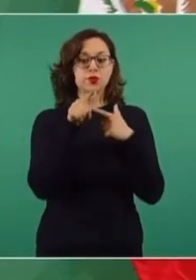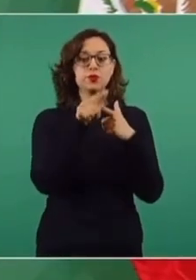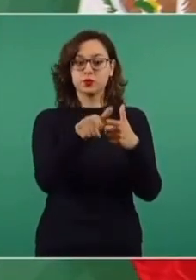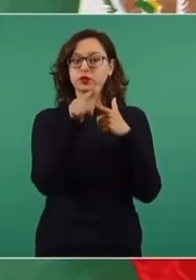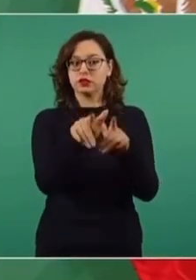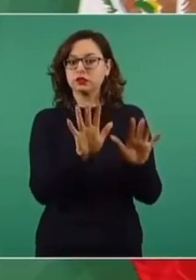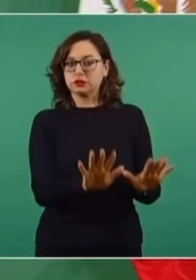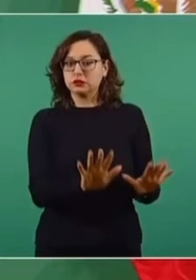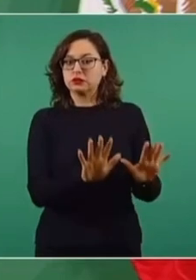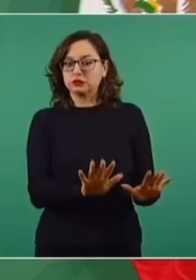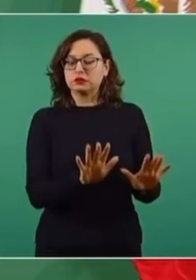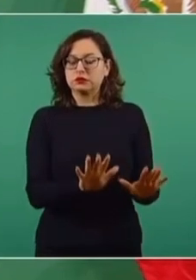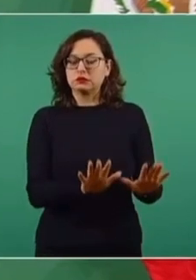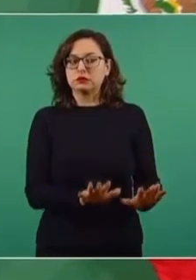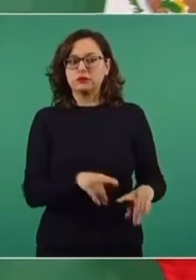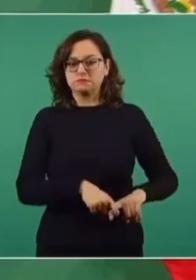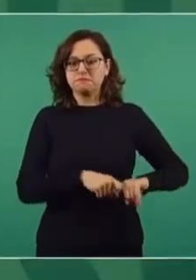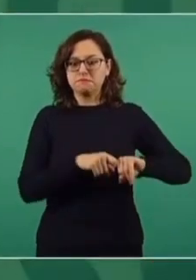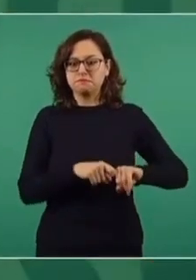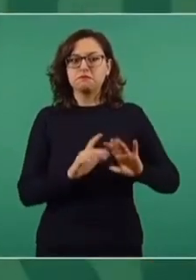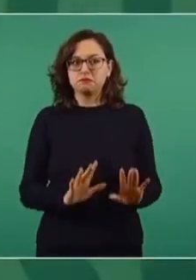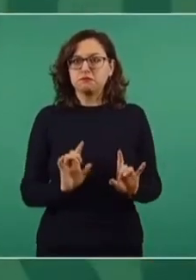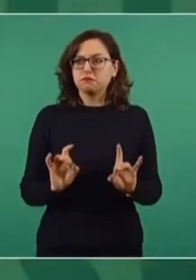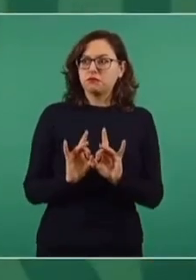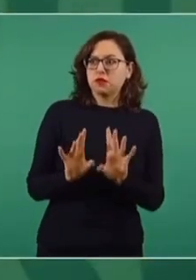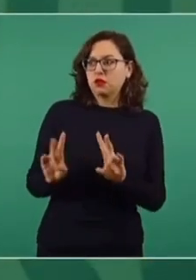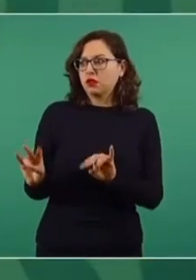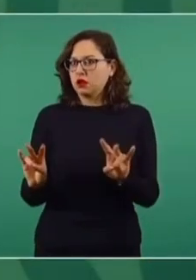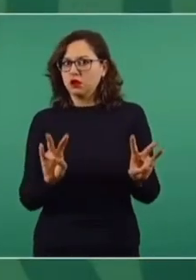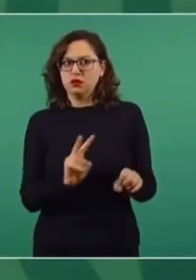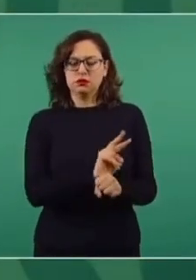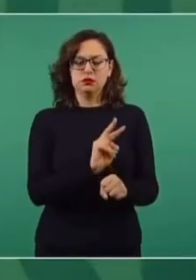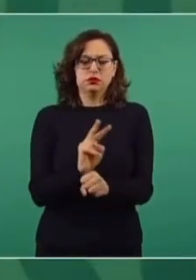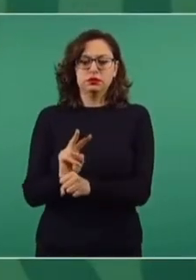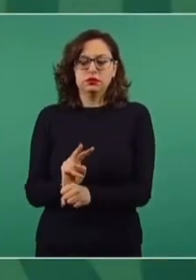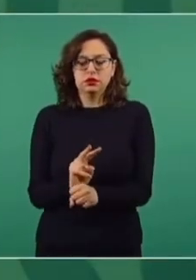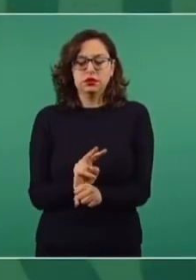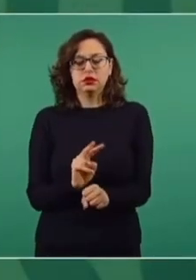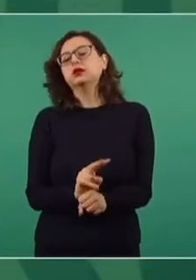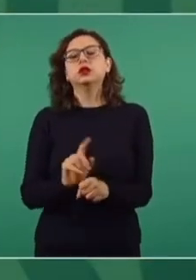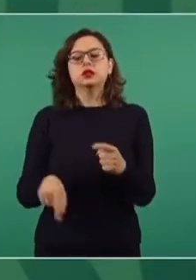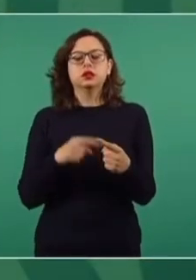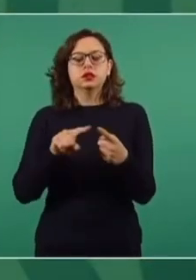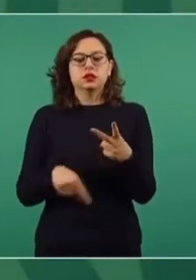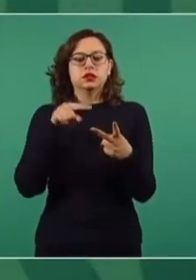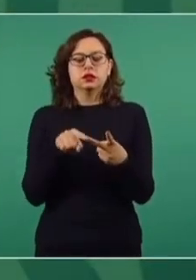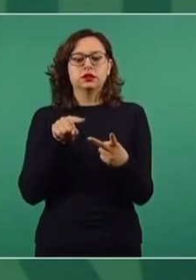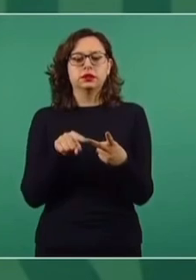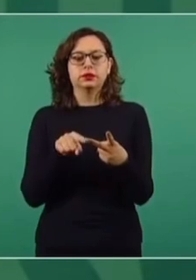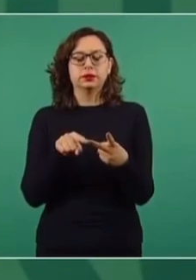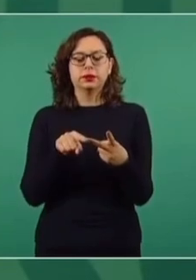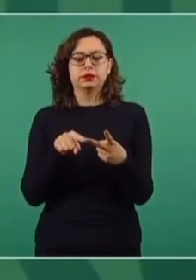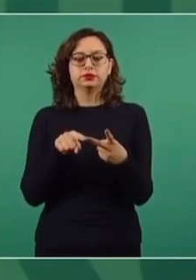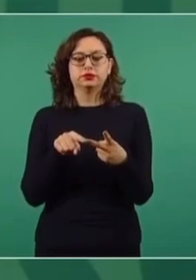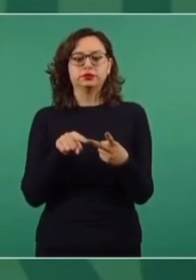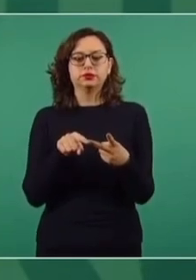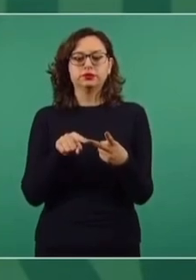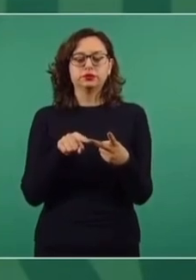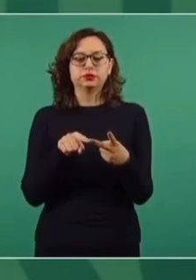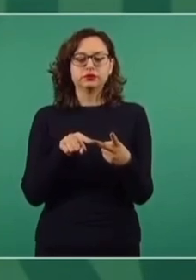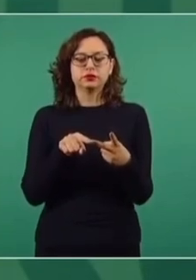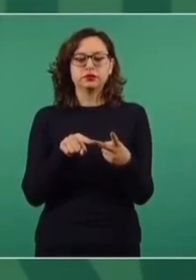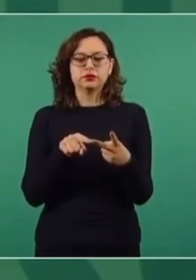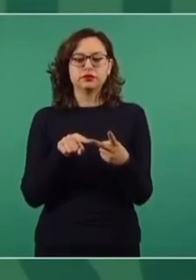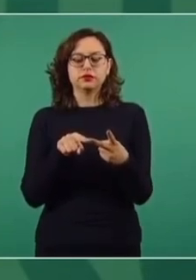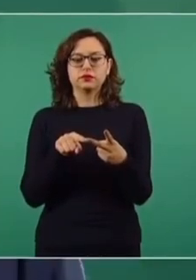que tenemos que estar pendientes, observando comportamiento. Eso es uno. Dos, presentar un